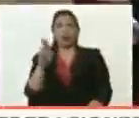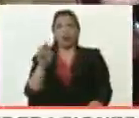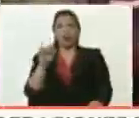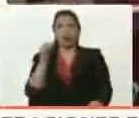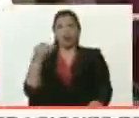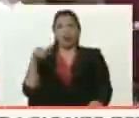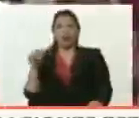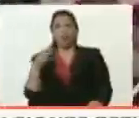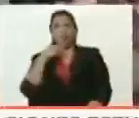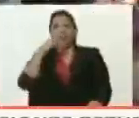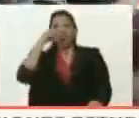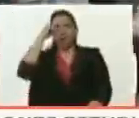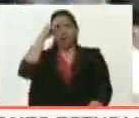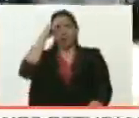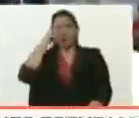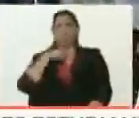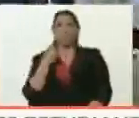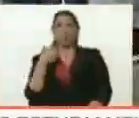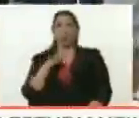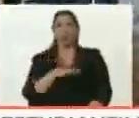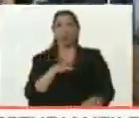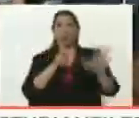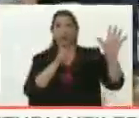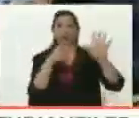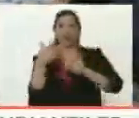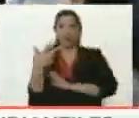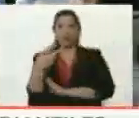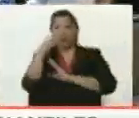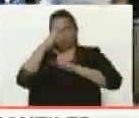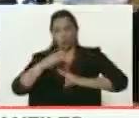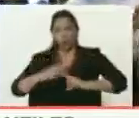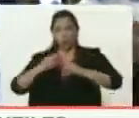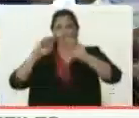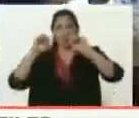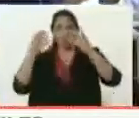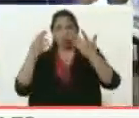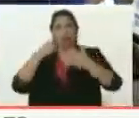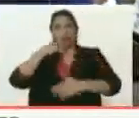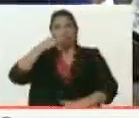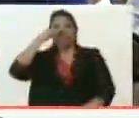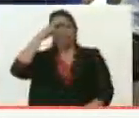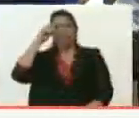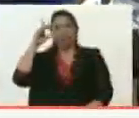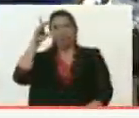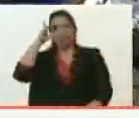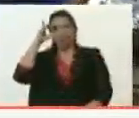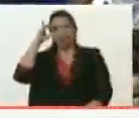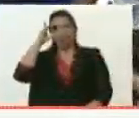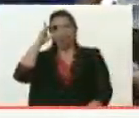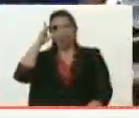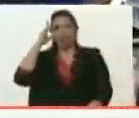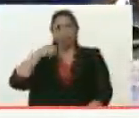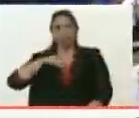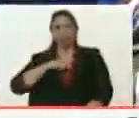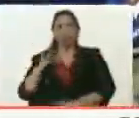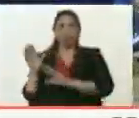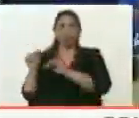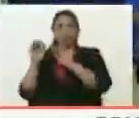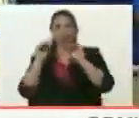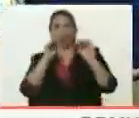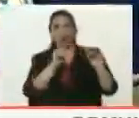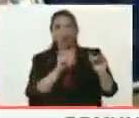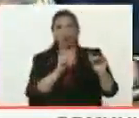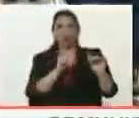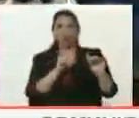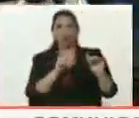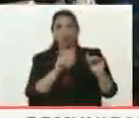asesinado en el 73. Honor y gloria a Jorge Rodríguez Padre. Despedimos a la vicepresidenta,